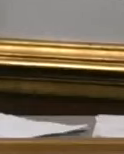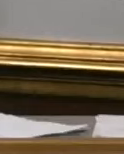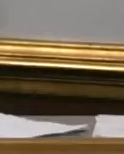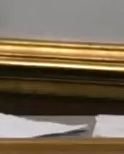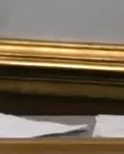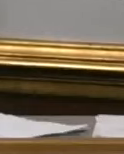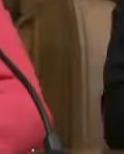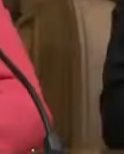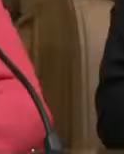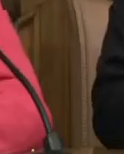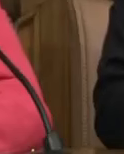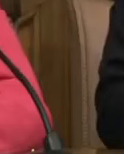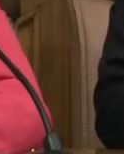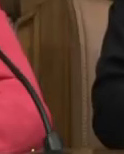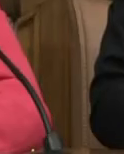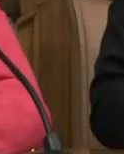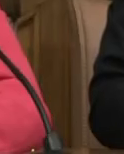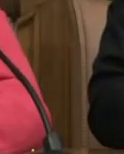Aprobado. Siguiente.